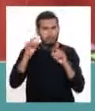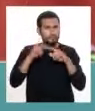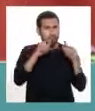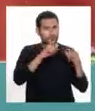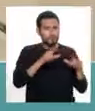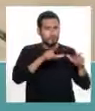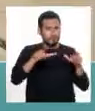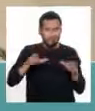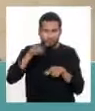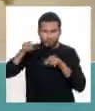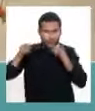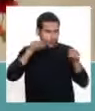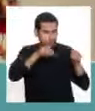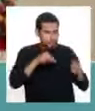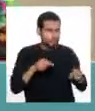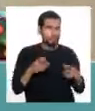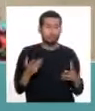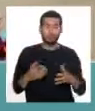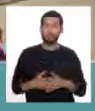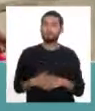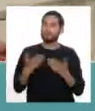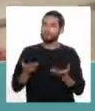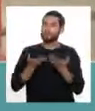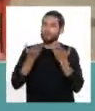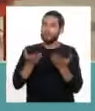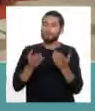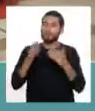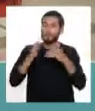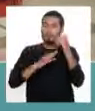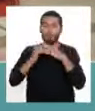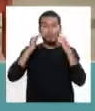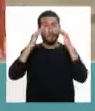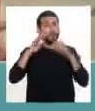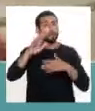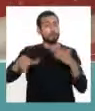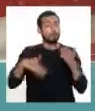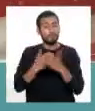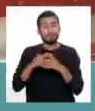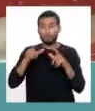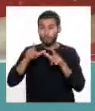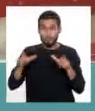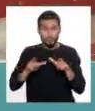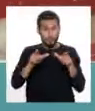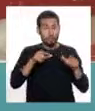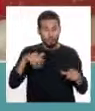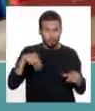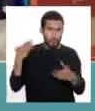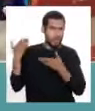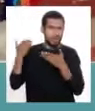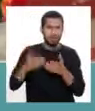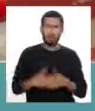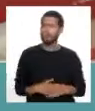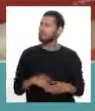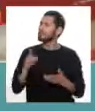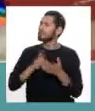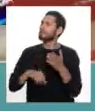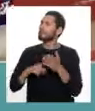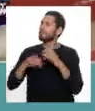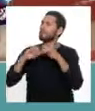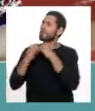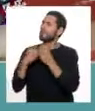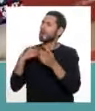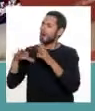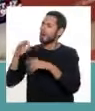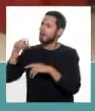diferentes ubicaciones y con ello se brinda esta infraestructura para que todas las entidades puedan llevar su servicio. ¿Cómo qué entidades podemos encontrar en un